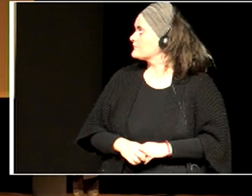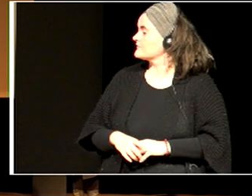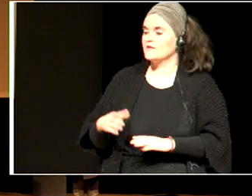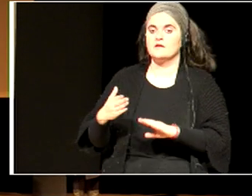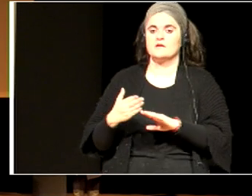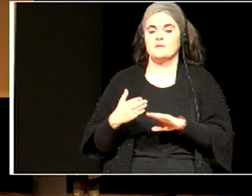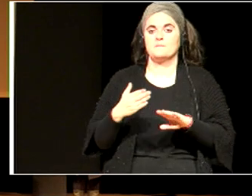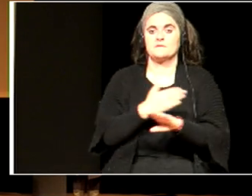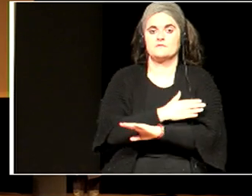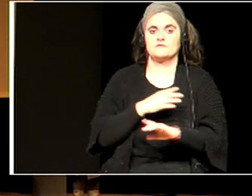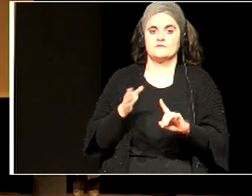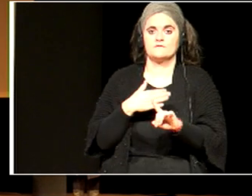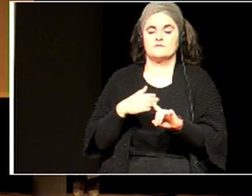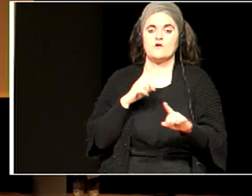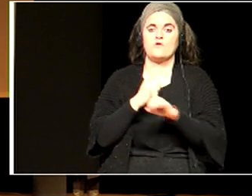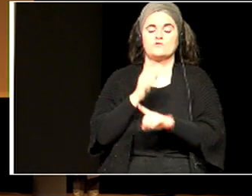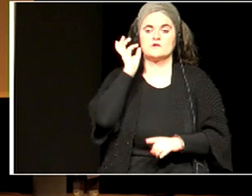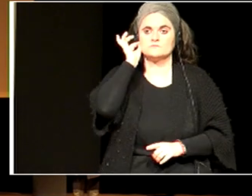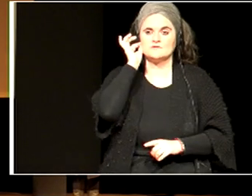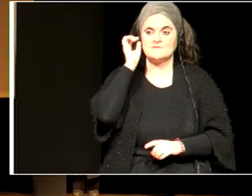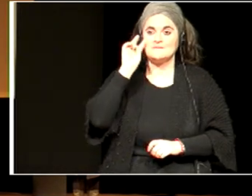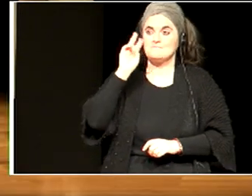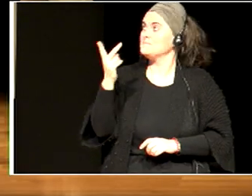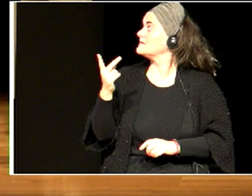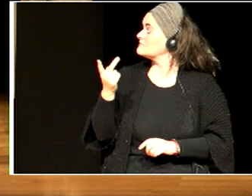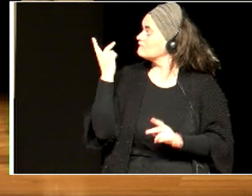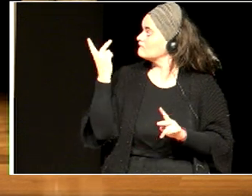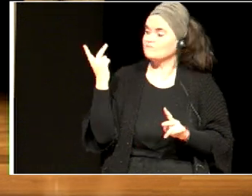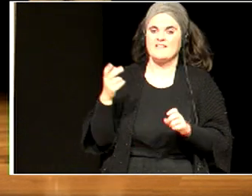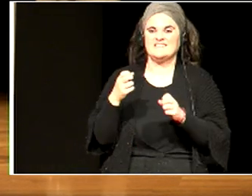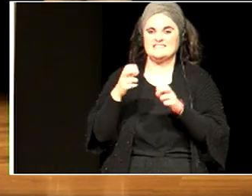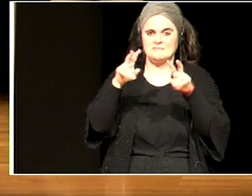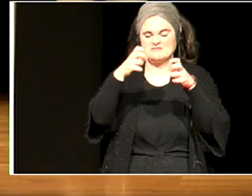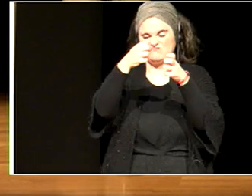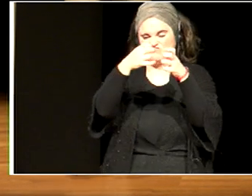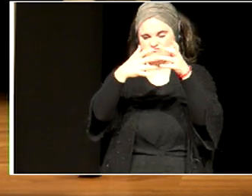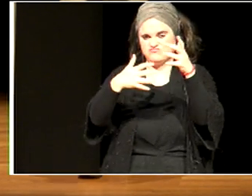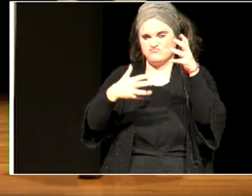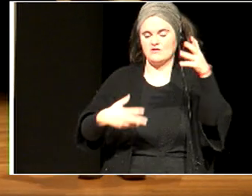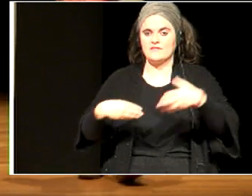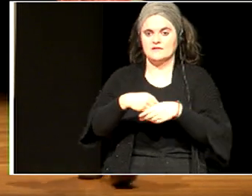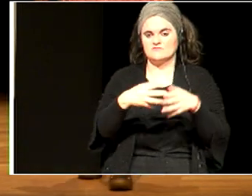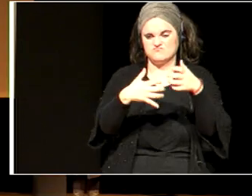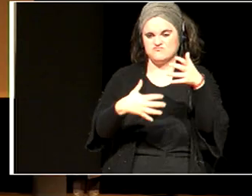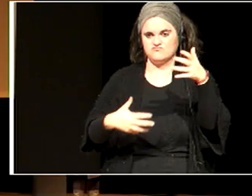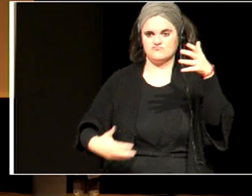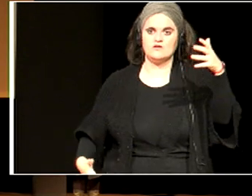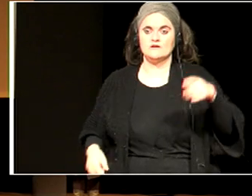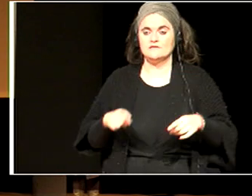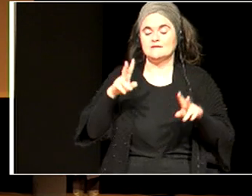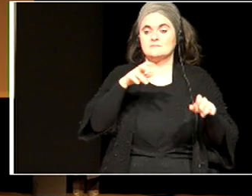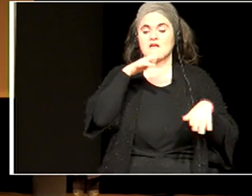contra las mujeres en secundaria mirad qué cantidad de temas son los que incluye temas de actualidad